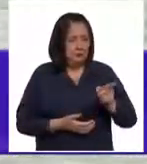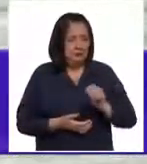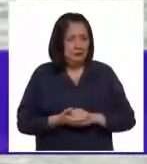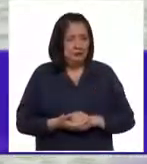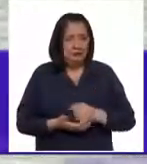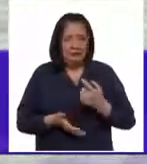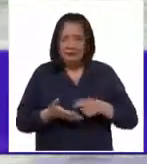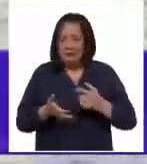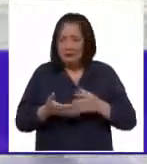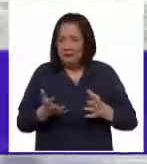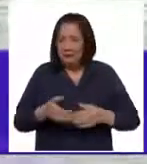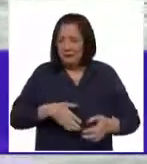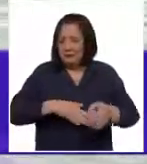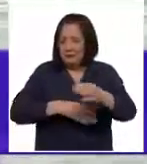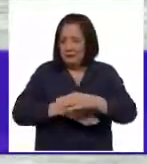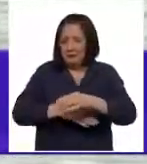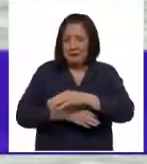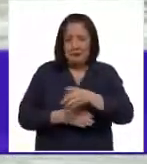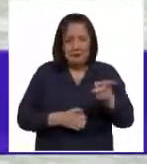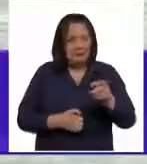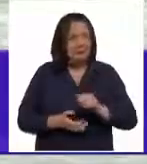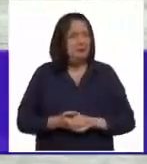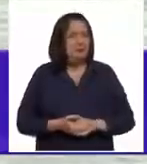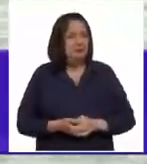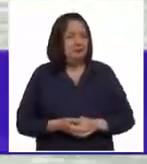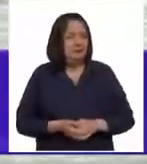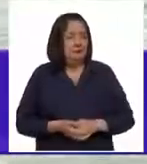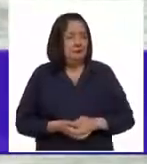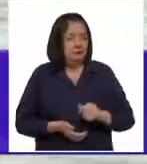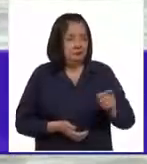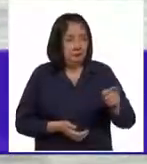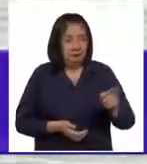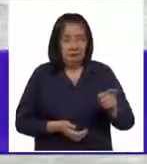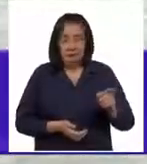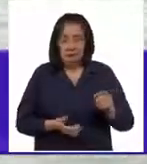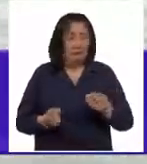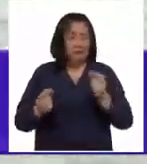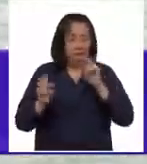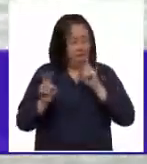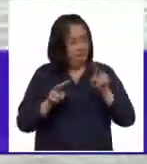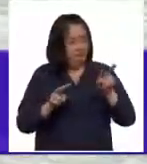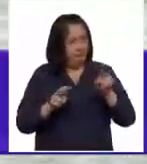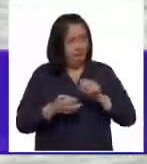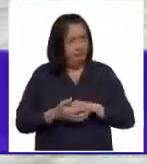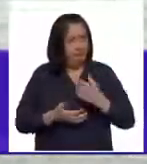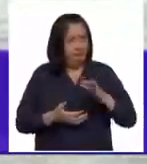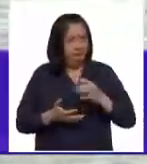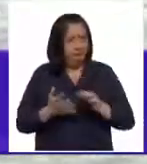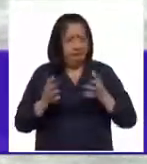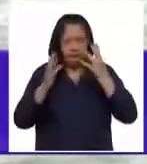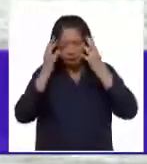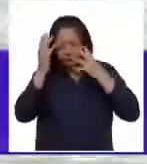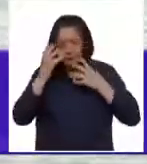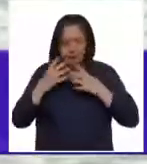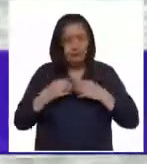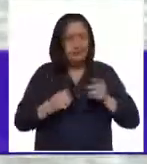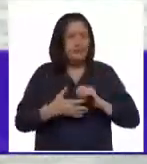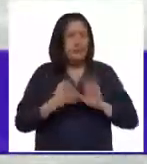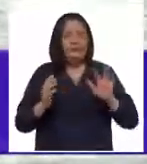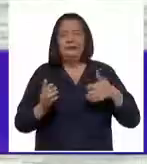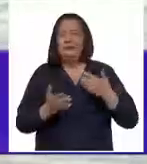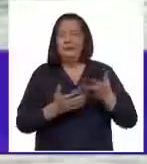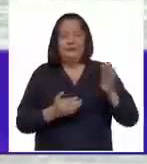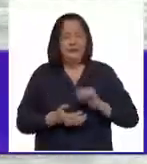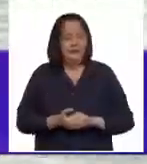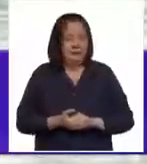medio de las olas. No tiene calor, sí, exacto, ¿no? No tiene y de calor. Pronto lo vimos ahí terminando de arreglarse y llega en